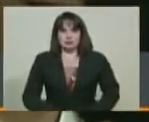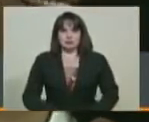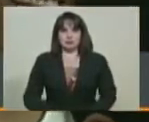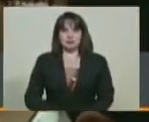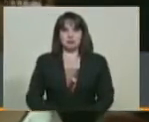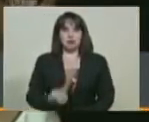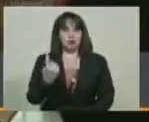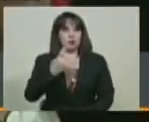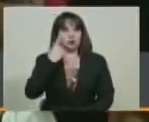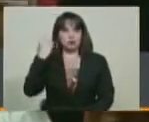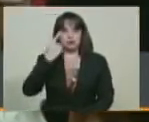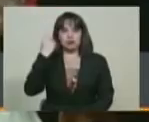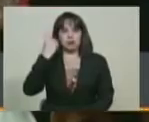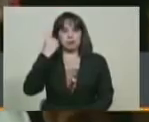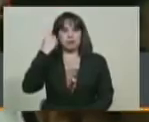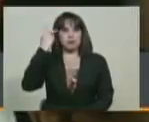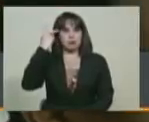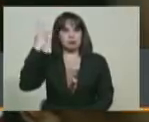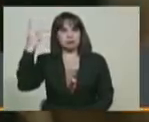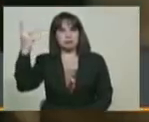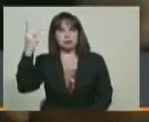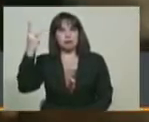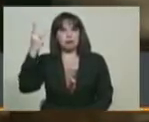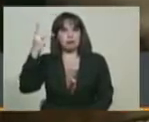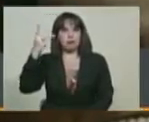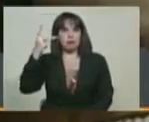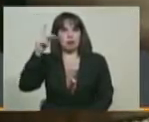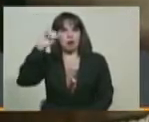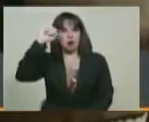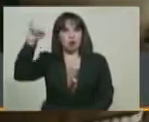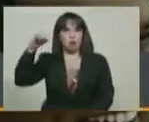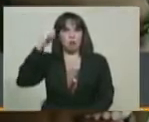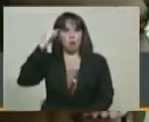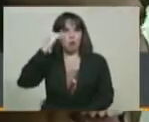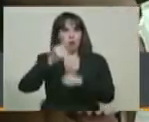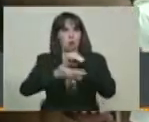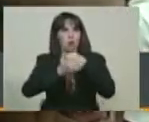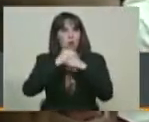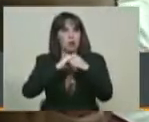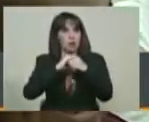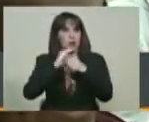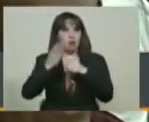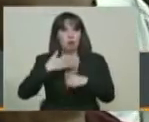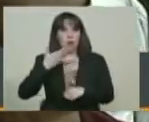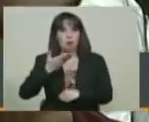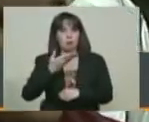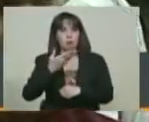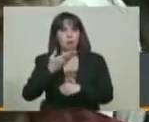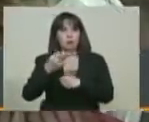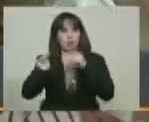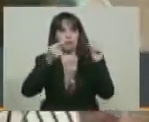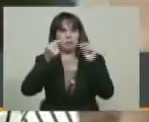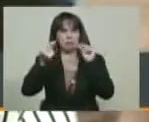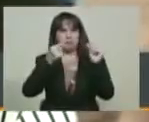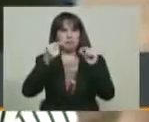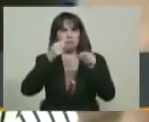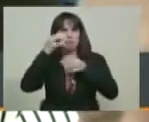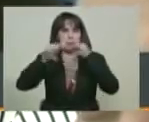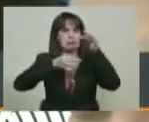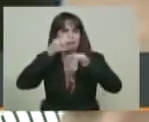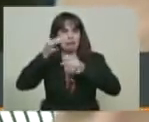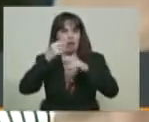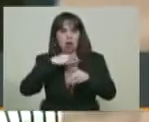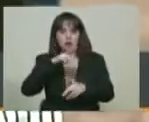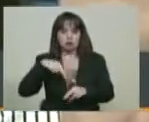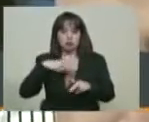Solo un psiquiatra como Jorge Rodríguez nos lo puede explicar. Esa etapa, ¿verdad, Jorge? Que es la etapa que uno es niño y